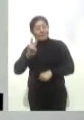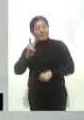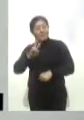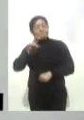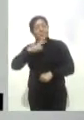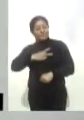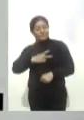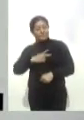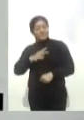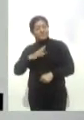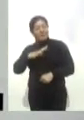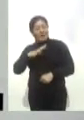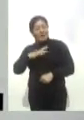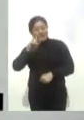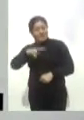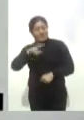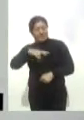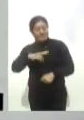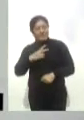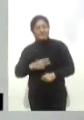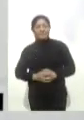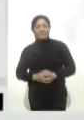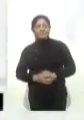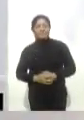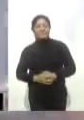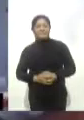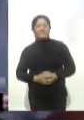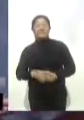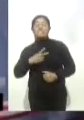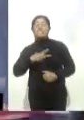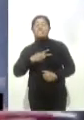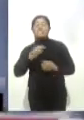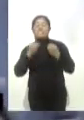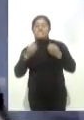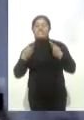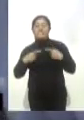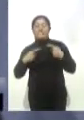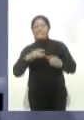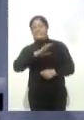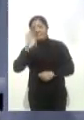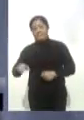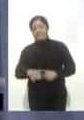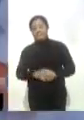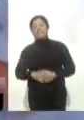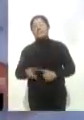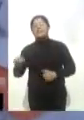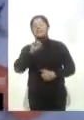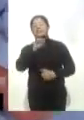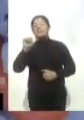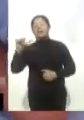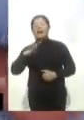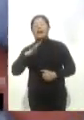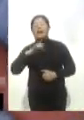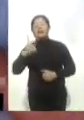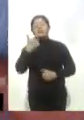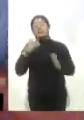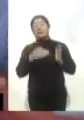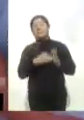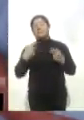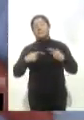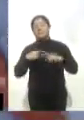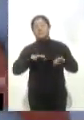ese virus y sí ha cobrado muchas vidas. Agregó que la CESA cuenta con una plantilla laboral de más de 7 mil